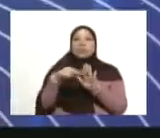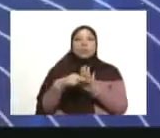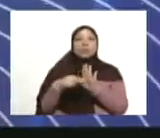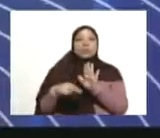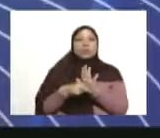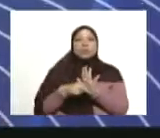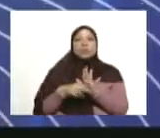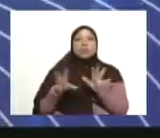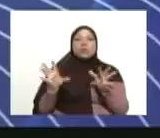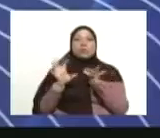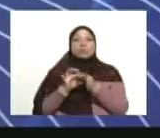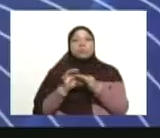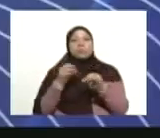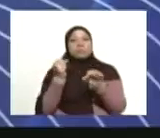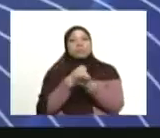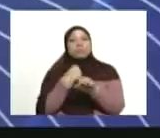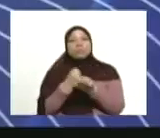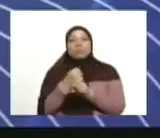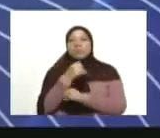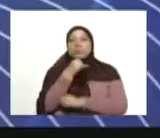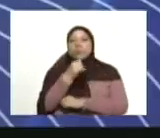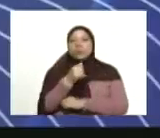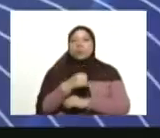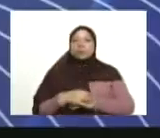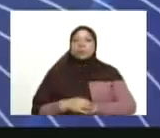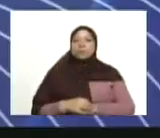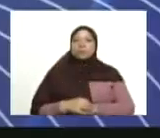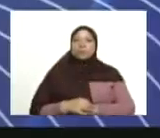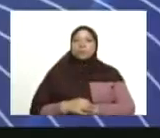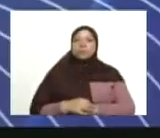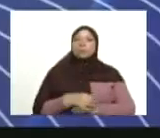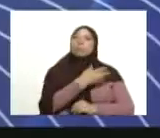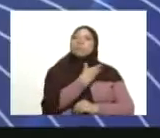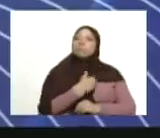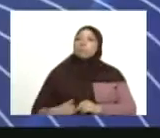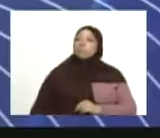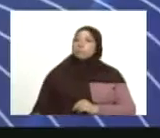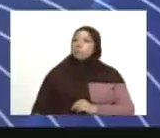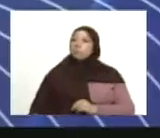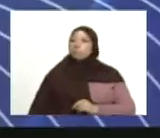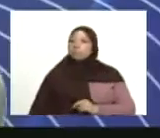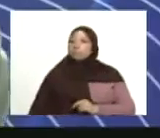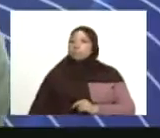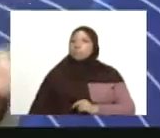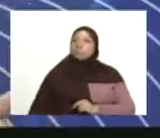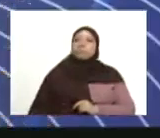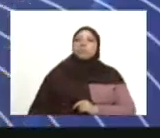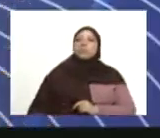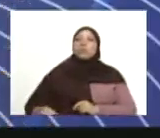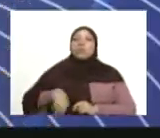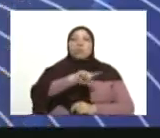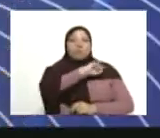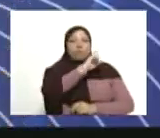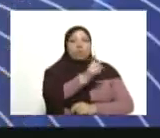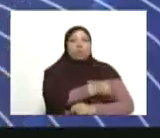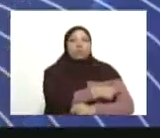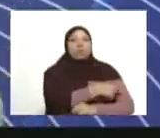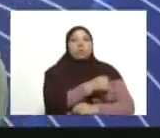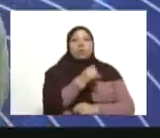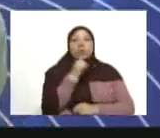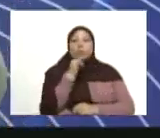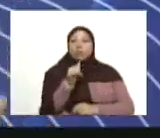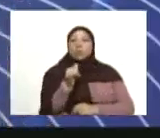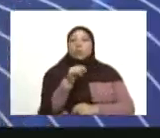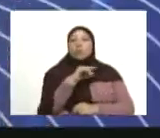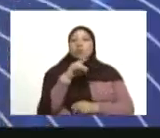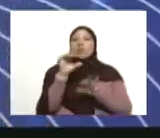coercitivas unilaterales que nos han impuesto, nosotros decimos, mi presidente, que fortaleceremos nuestros conucos,